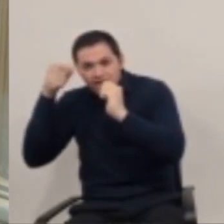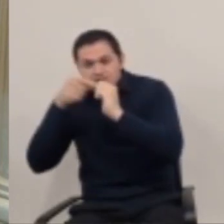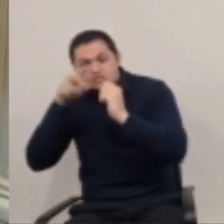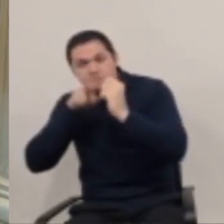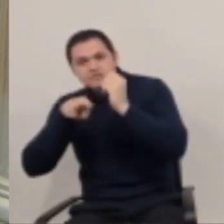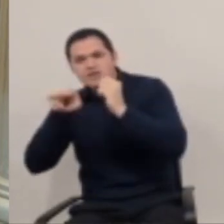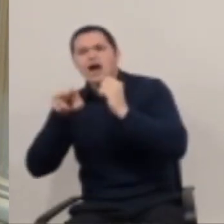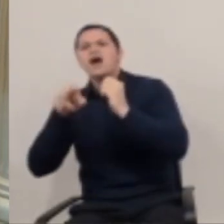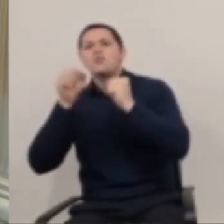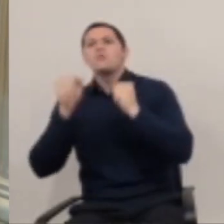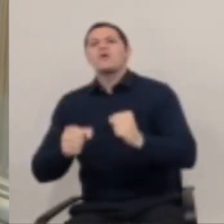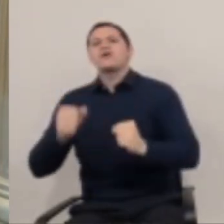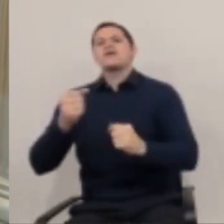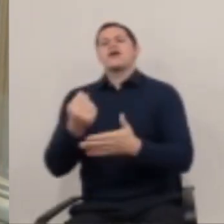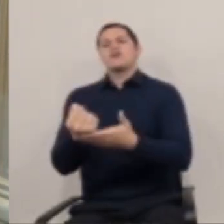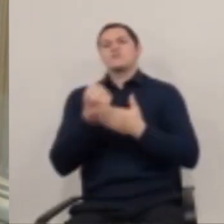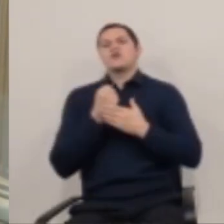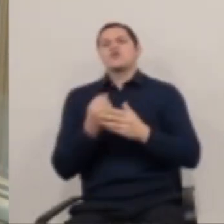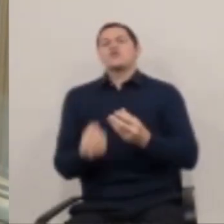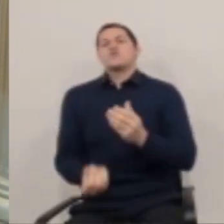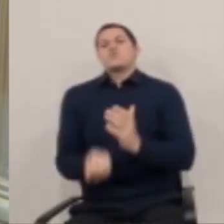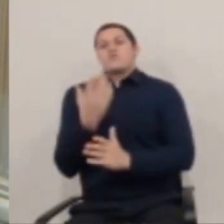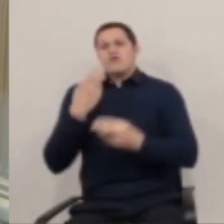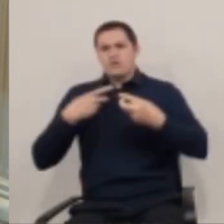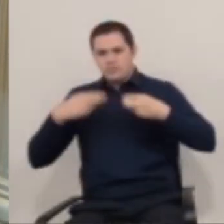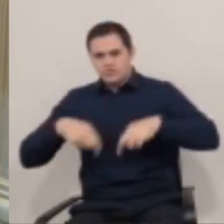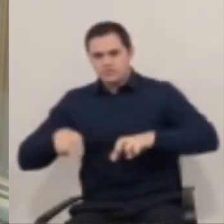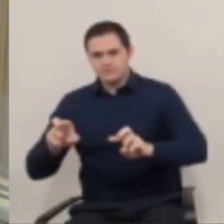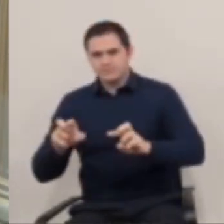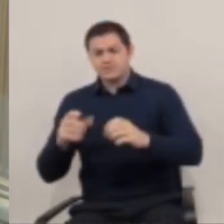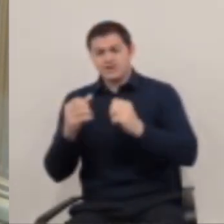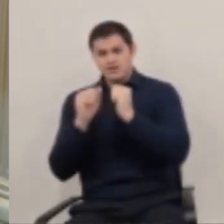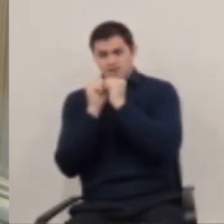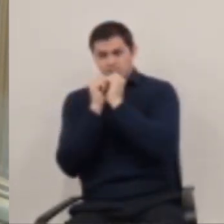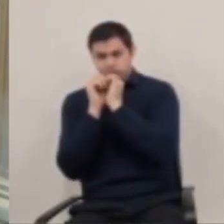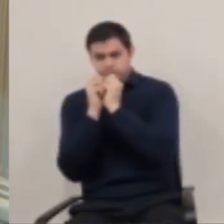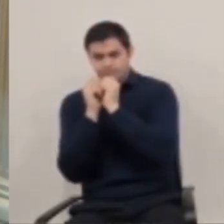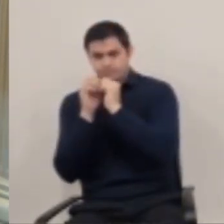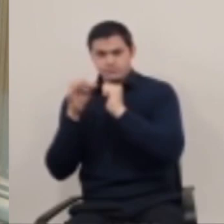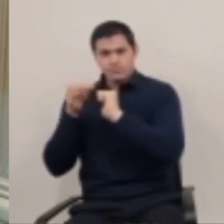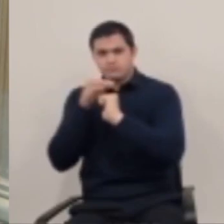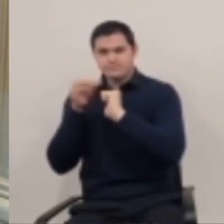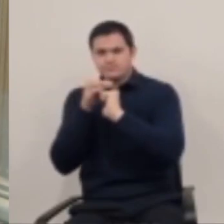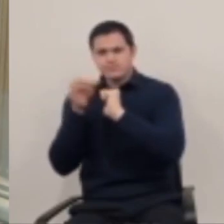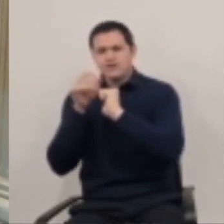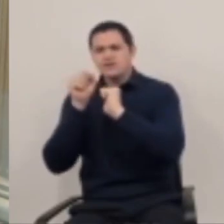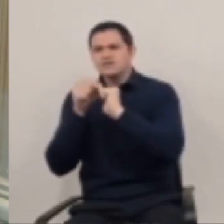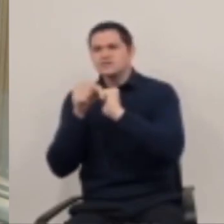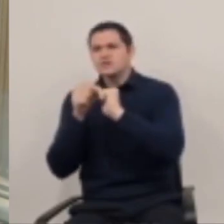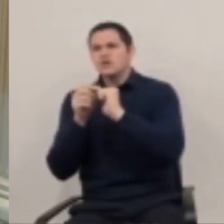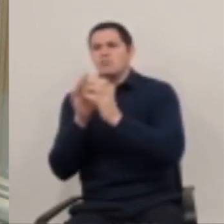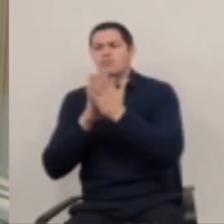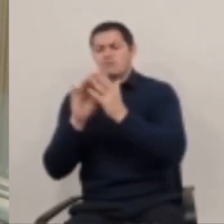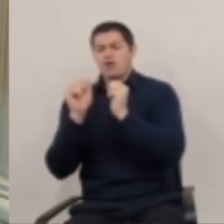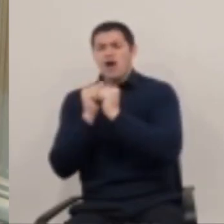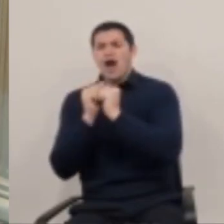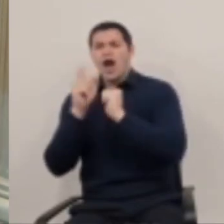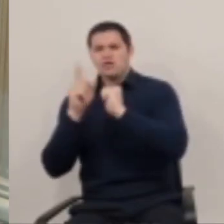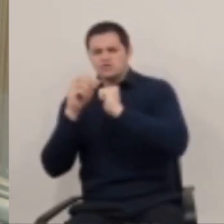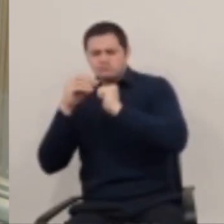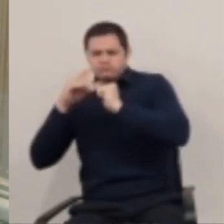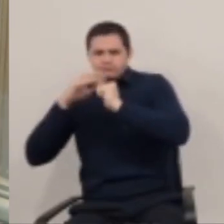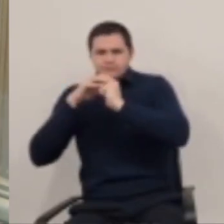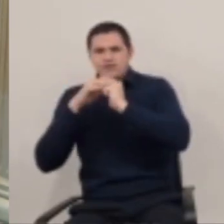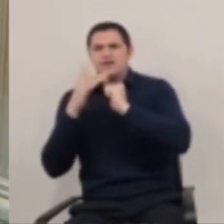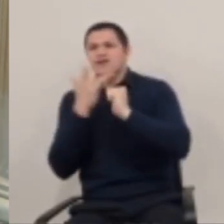esperanzadora la idea de pensar así la sinapsis social en un contexto tan neoliberal como el que vivimos. La invitación hace neuronas que resistan y buscan nuevas